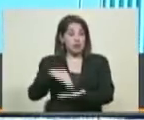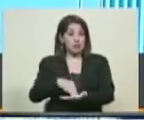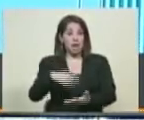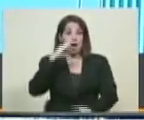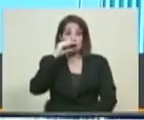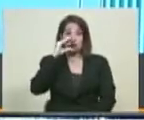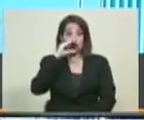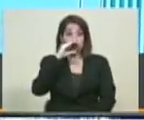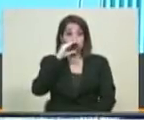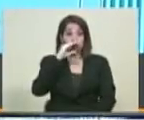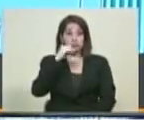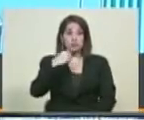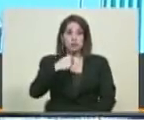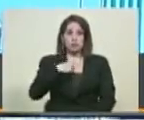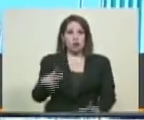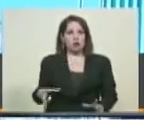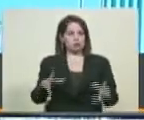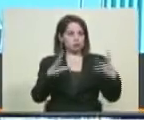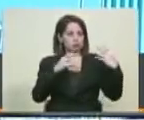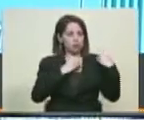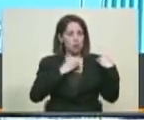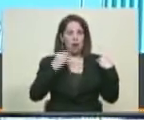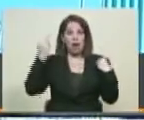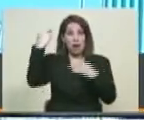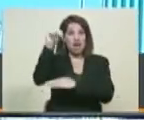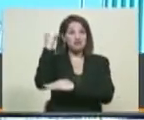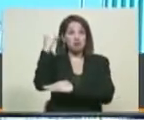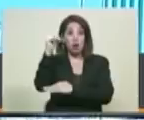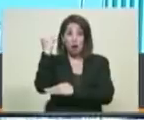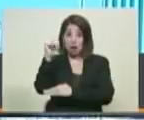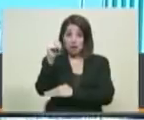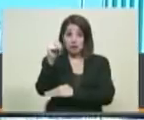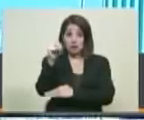Rodríguez, yo las voy a asumir a nivel nacional.